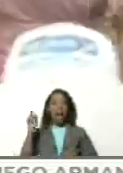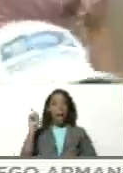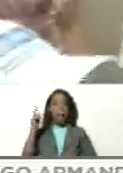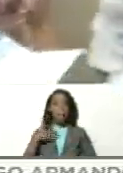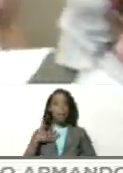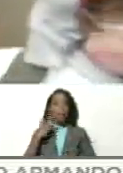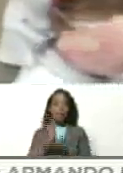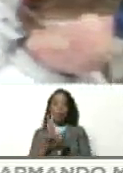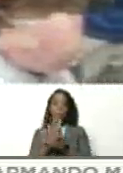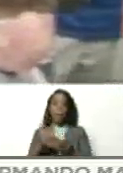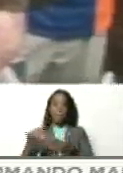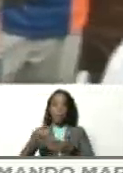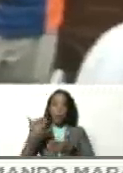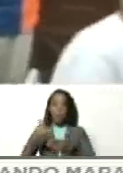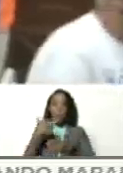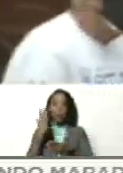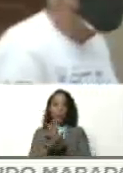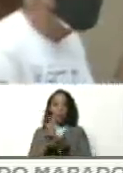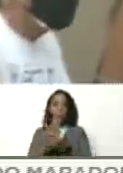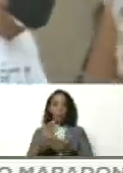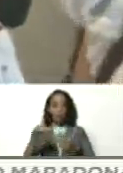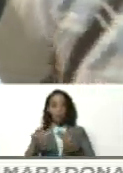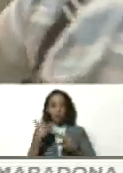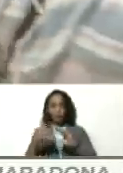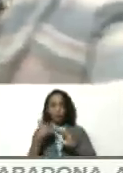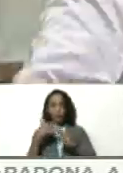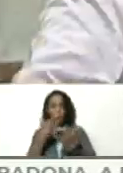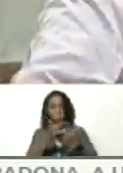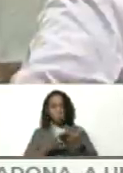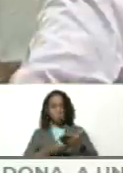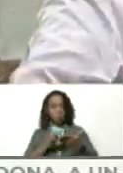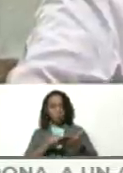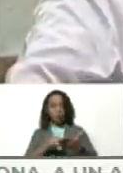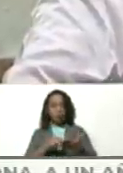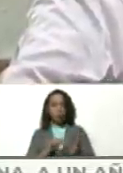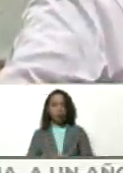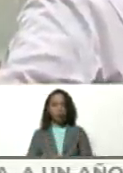siempre, Pepe, siempre me escribe por aquí.